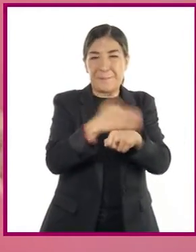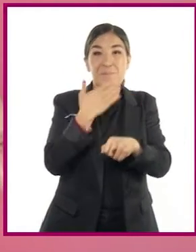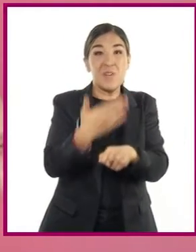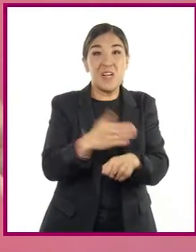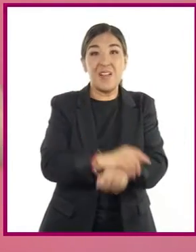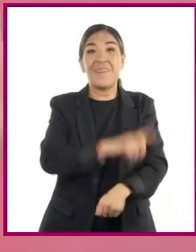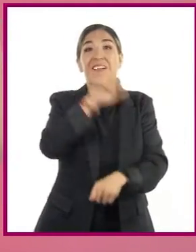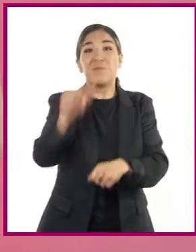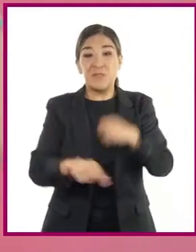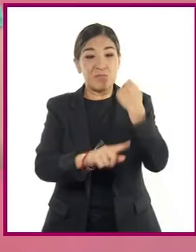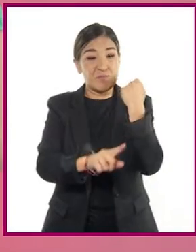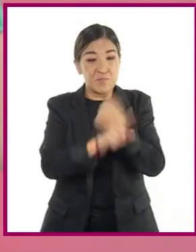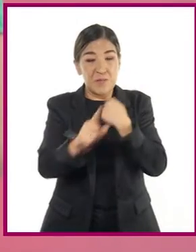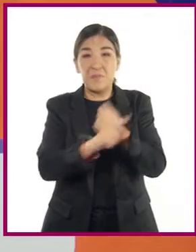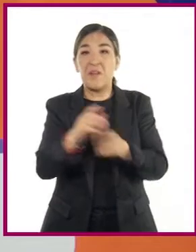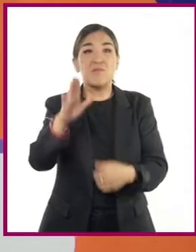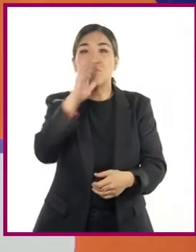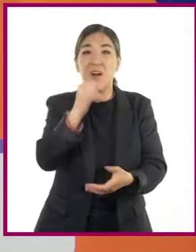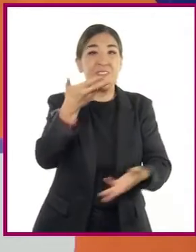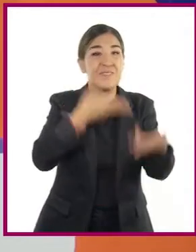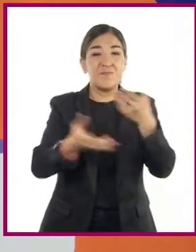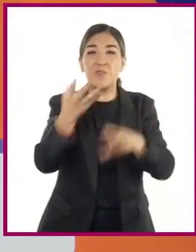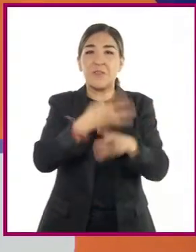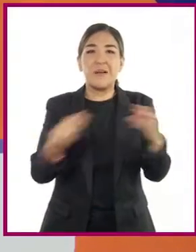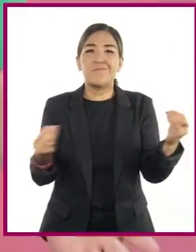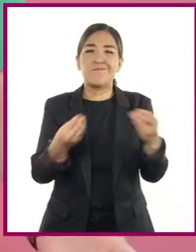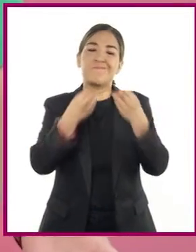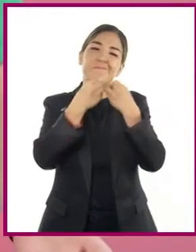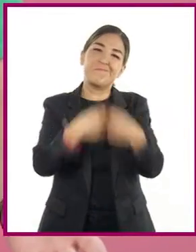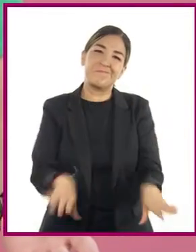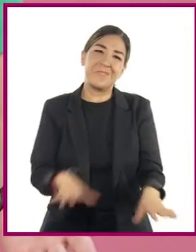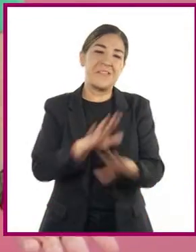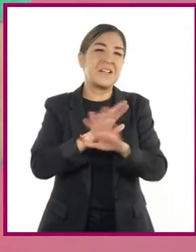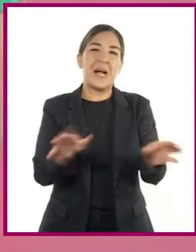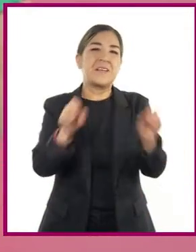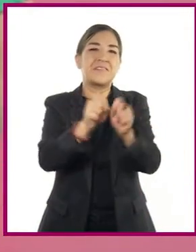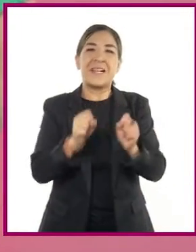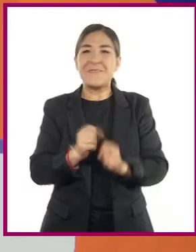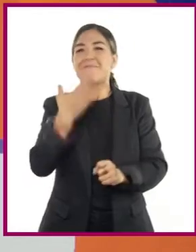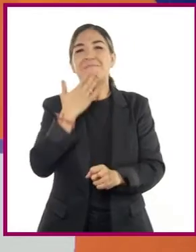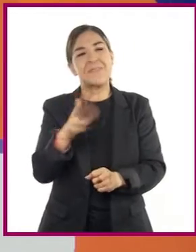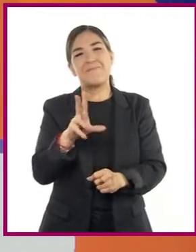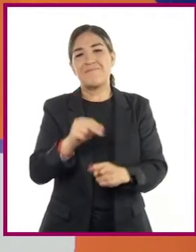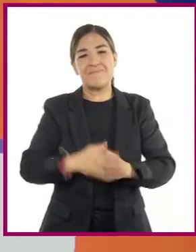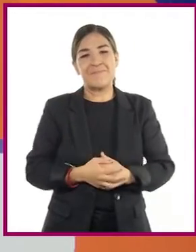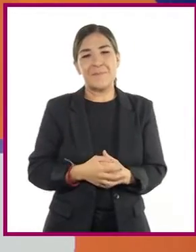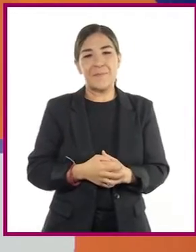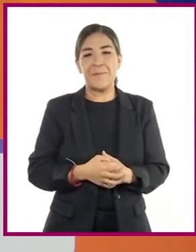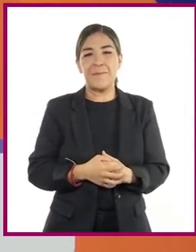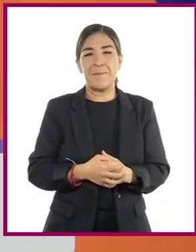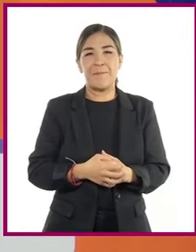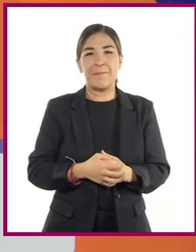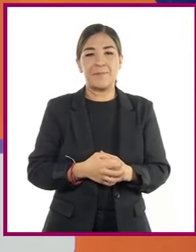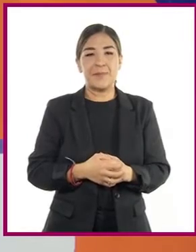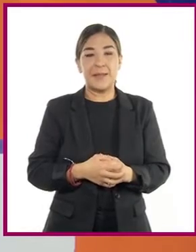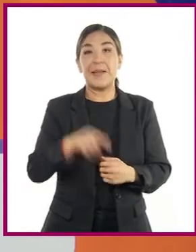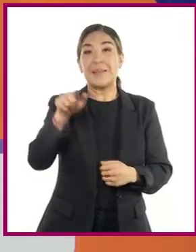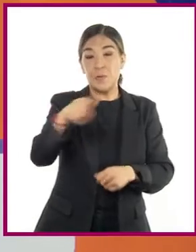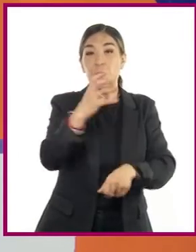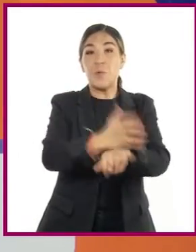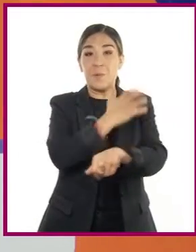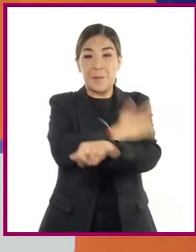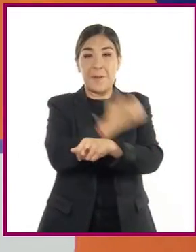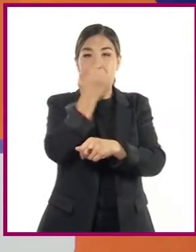pudimos resolver el problema, se echó a perder la armonía del grupo. Me parece que a ti y a tus compañeras